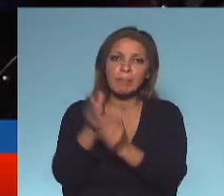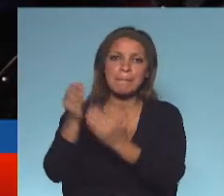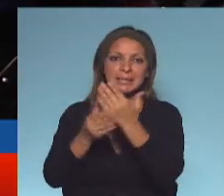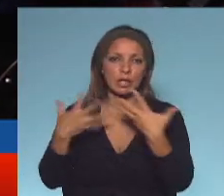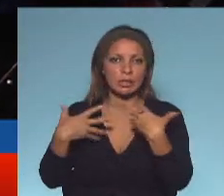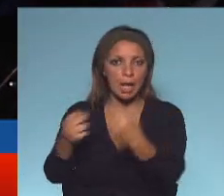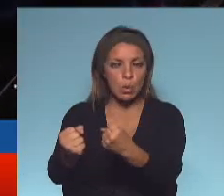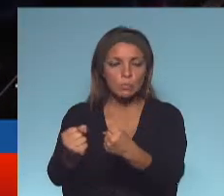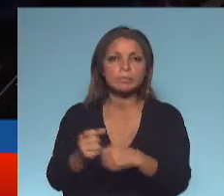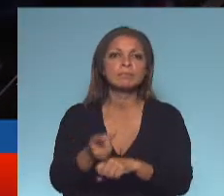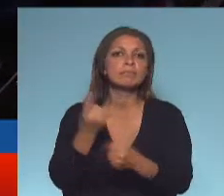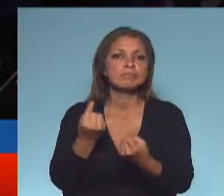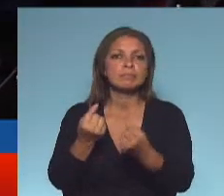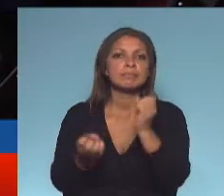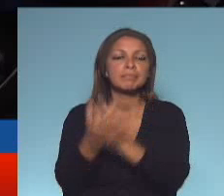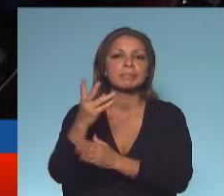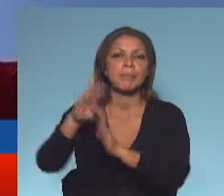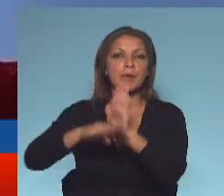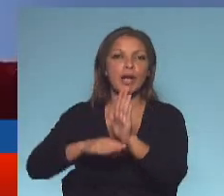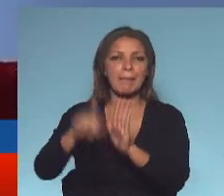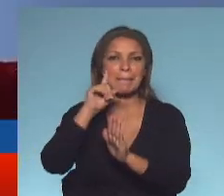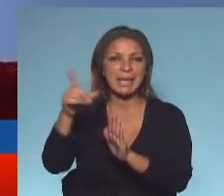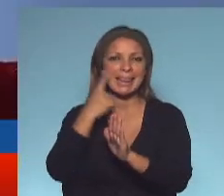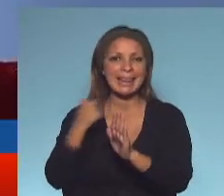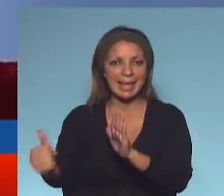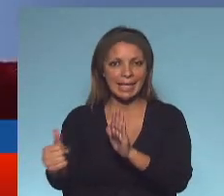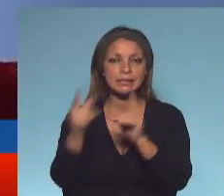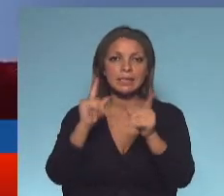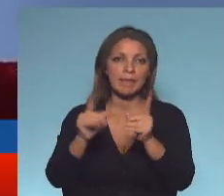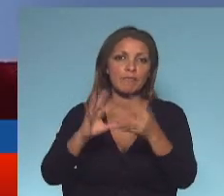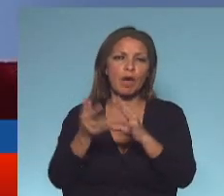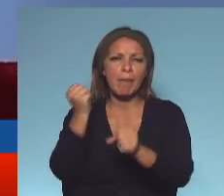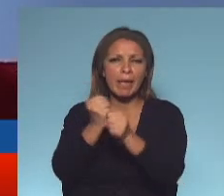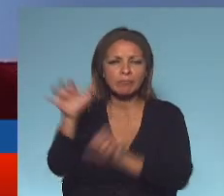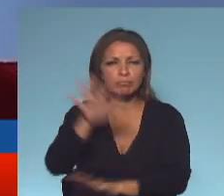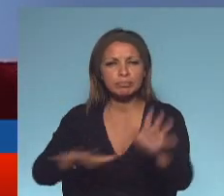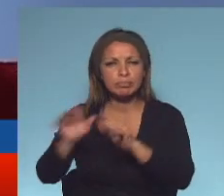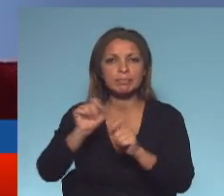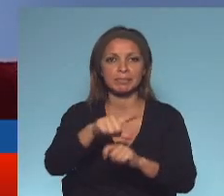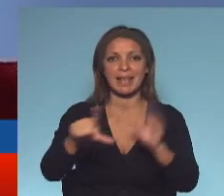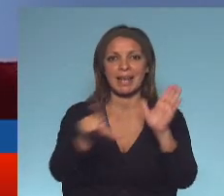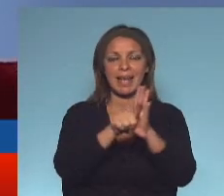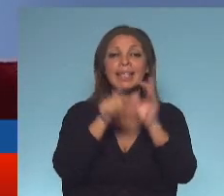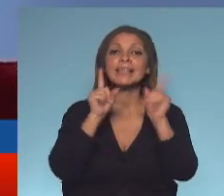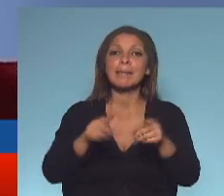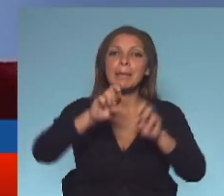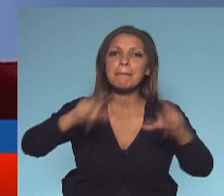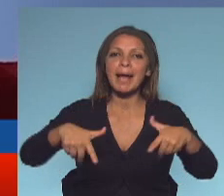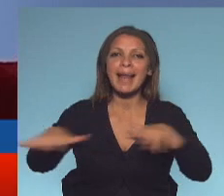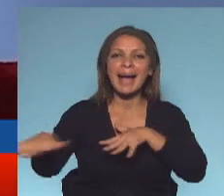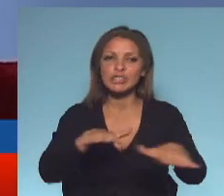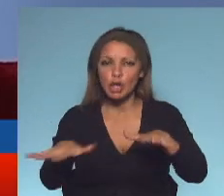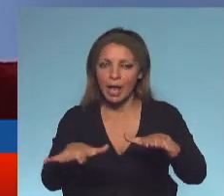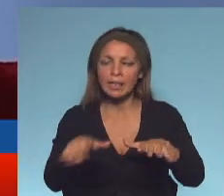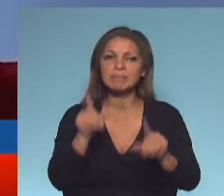Salud, no solamente en la implementación del programa de los 1000 días, en la reglamentación de la ley, sino en el plan Accionar, en aquel que les comentaba en febrero,